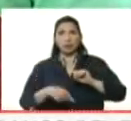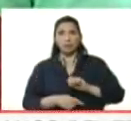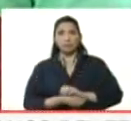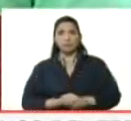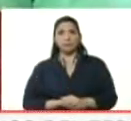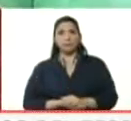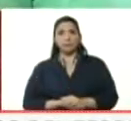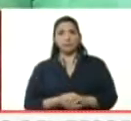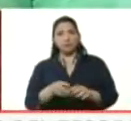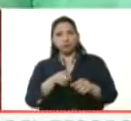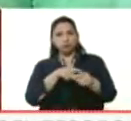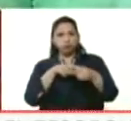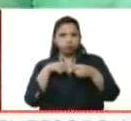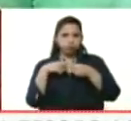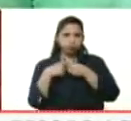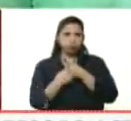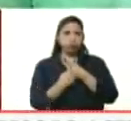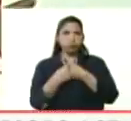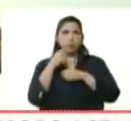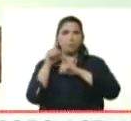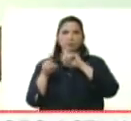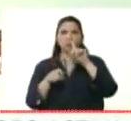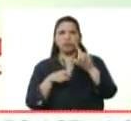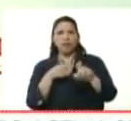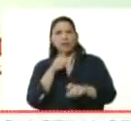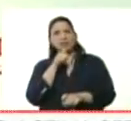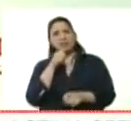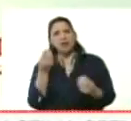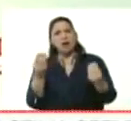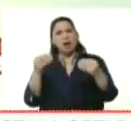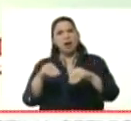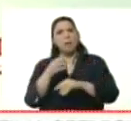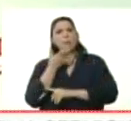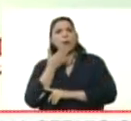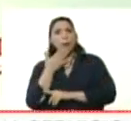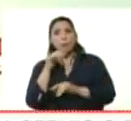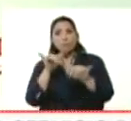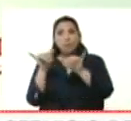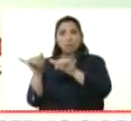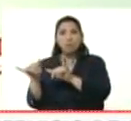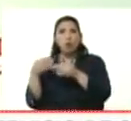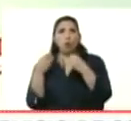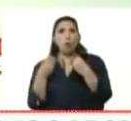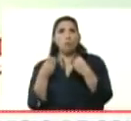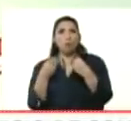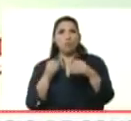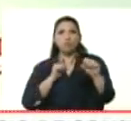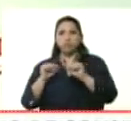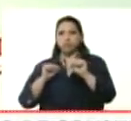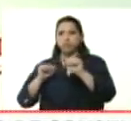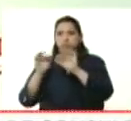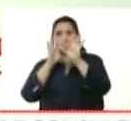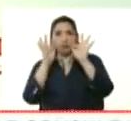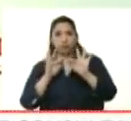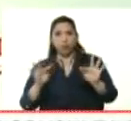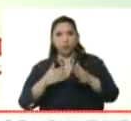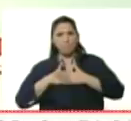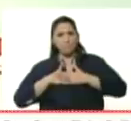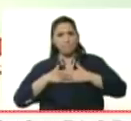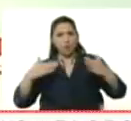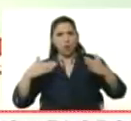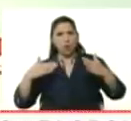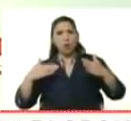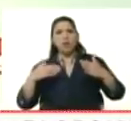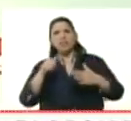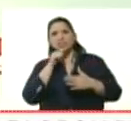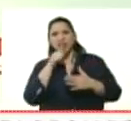del gran polo patriótico. Tú preguntabas por los aliados tienen su, ¿cómo se llama?, su propia dinámica. Nosotros hemos puesto a la orden de los